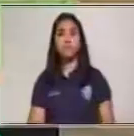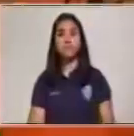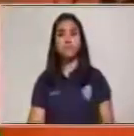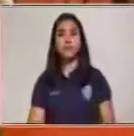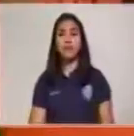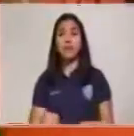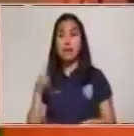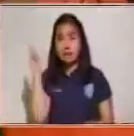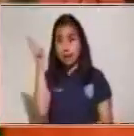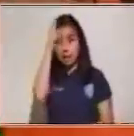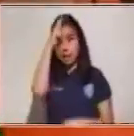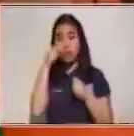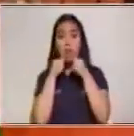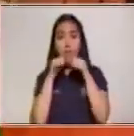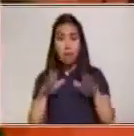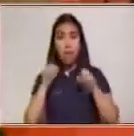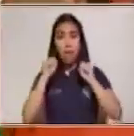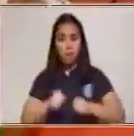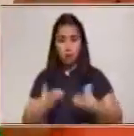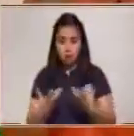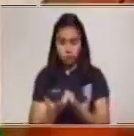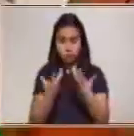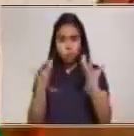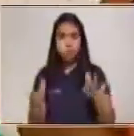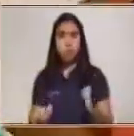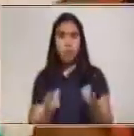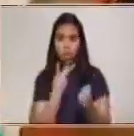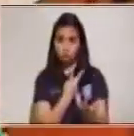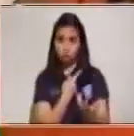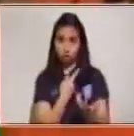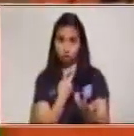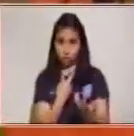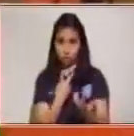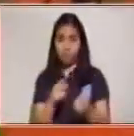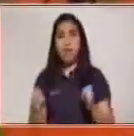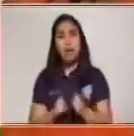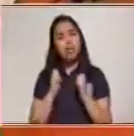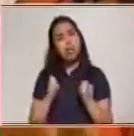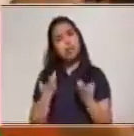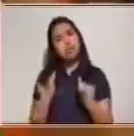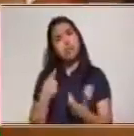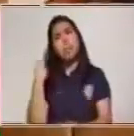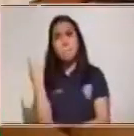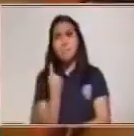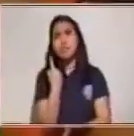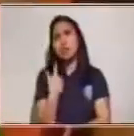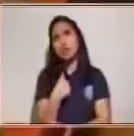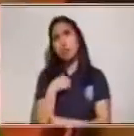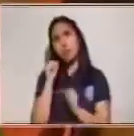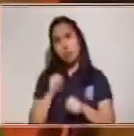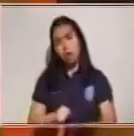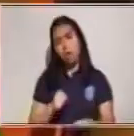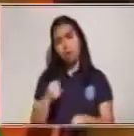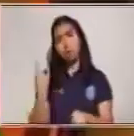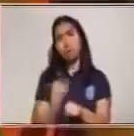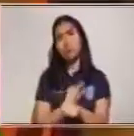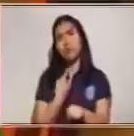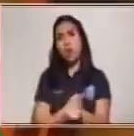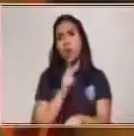es importante que nosotros tengamos una palabra de enlace o una frase que me ayude a enlazar los